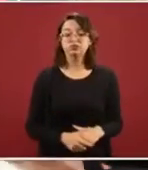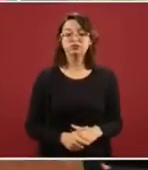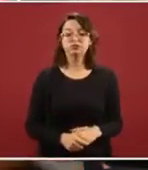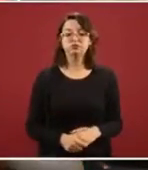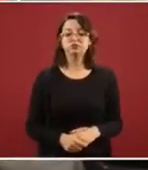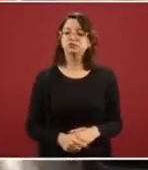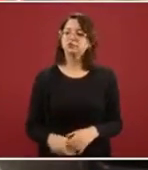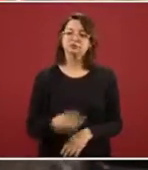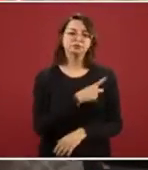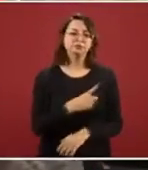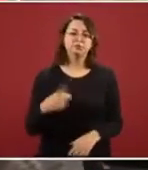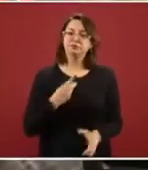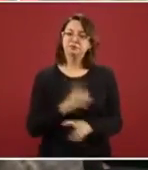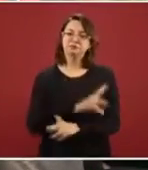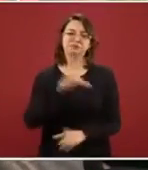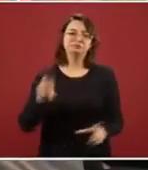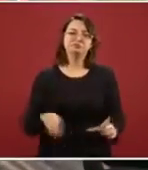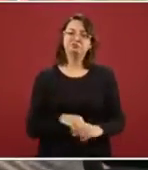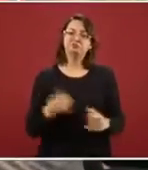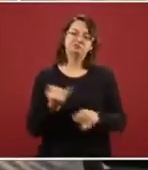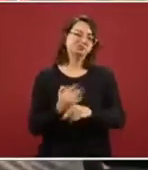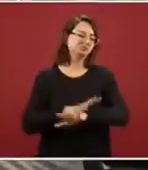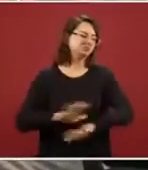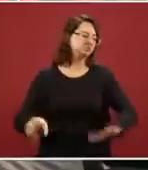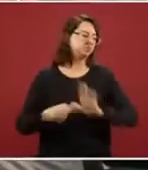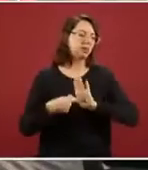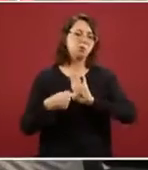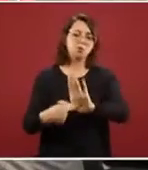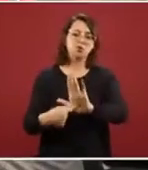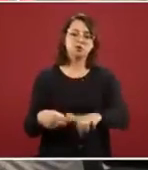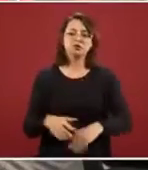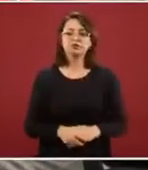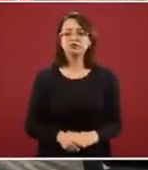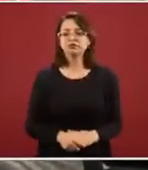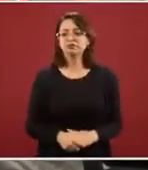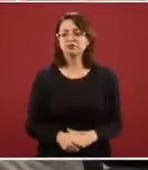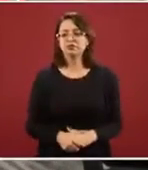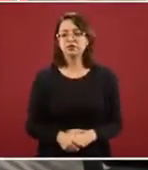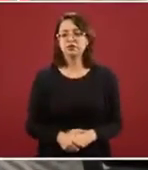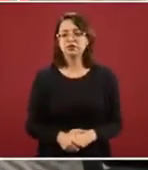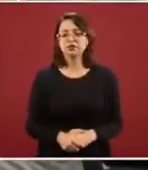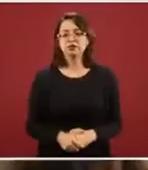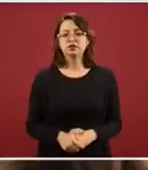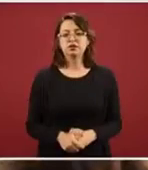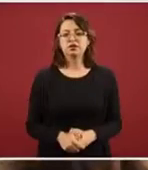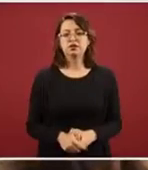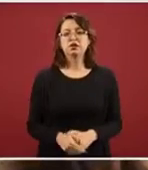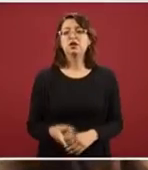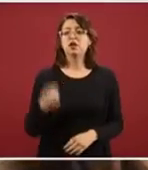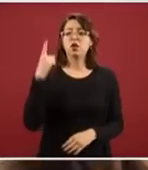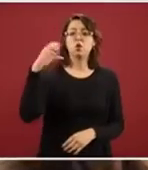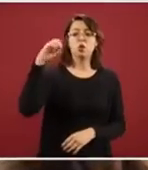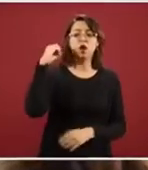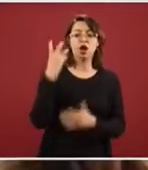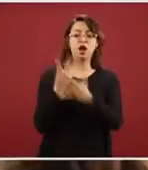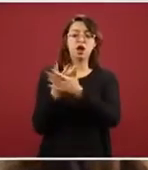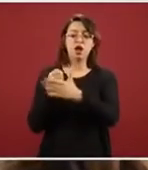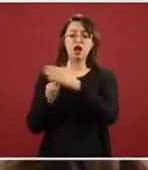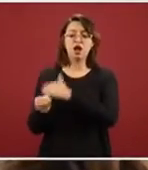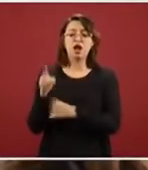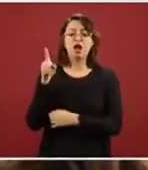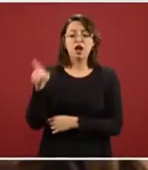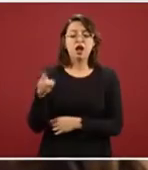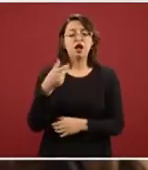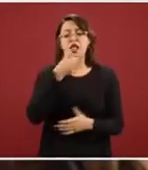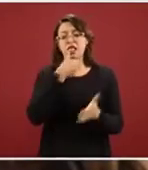y dar a conocer todo. Le mandan una carta a usted de un penal de Oaxaca que es